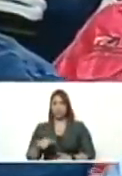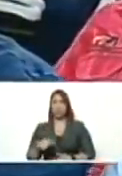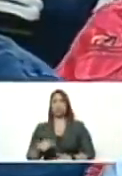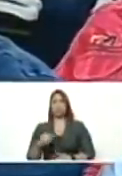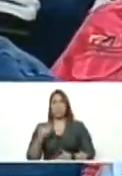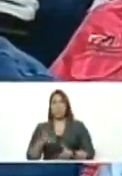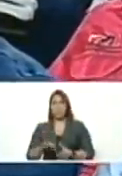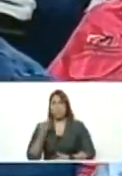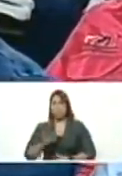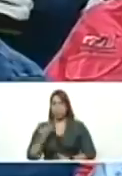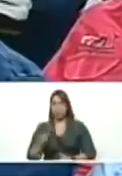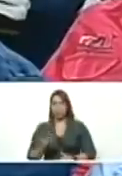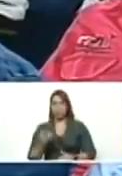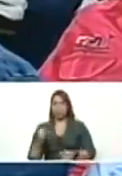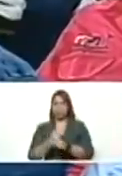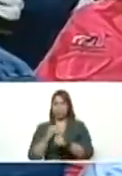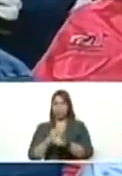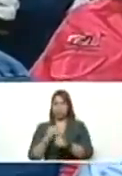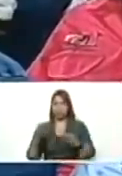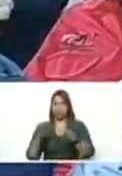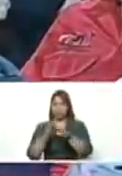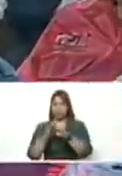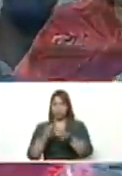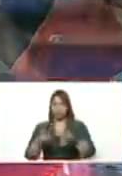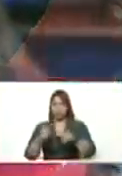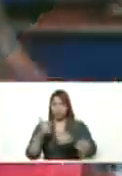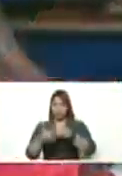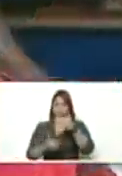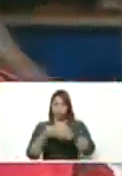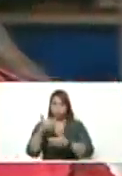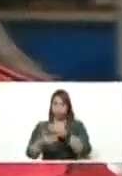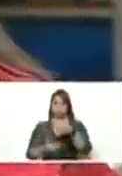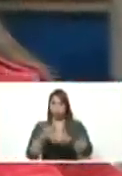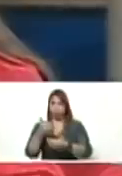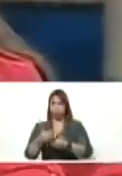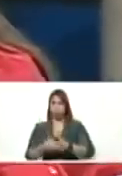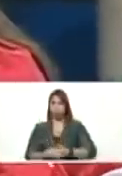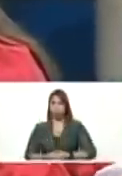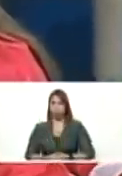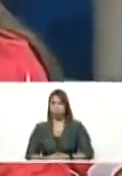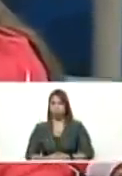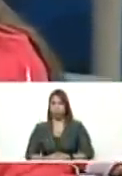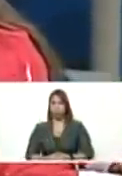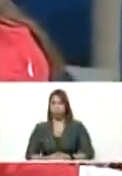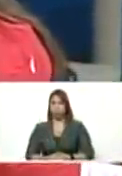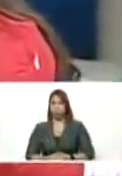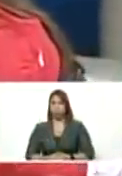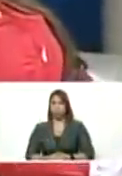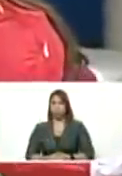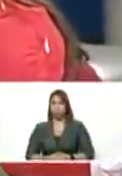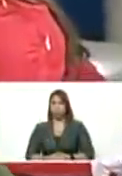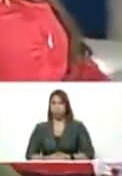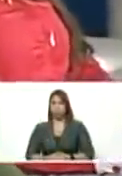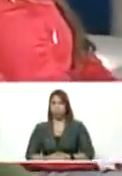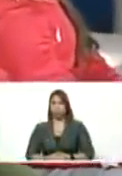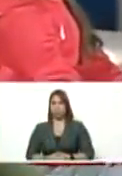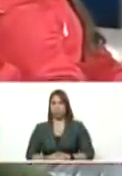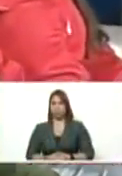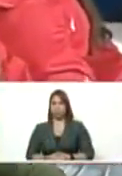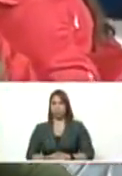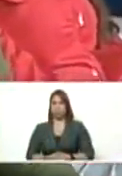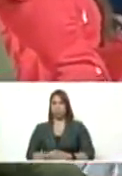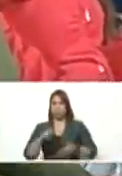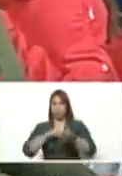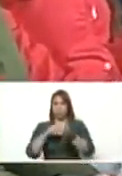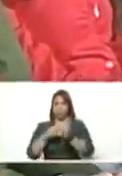virtuoso que pues, nos permitiría avanzar en eso y, por supuesto, en lo que